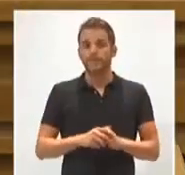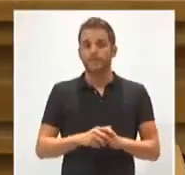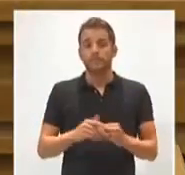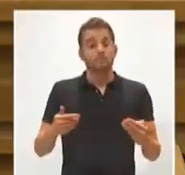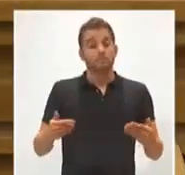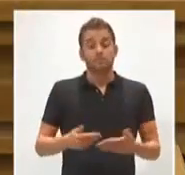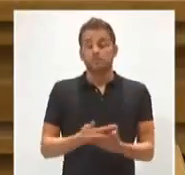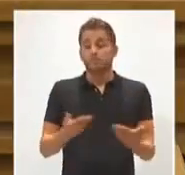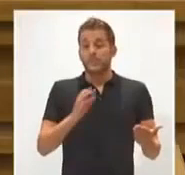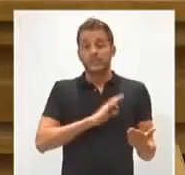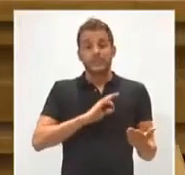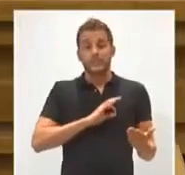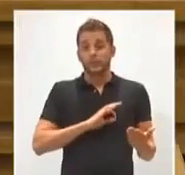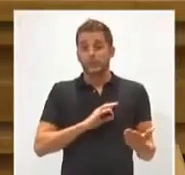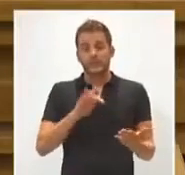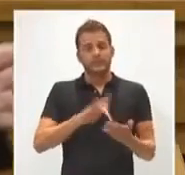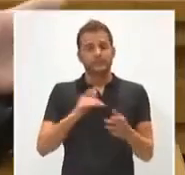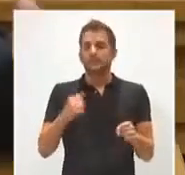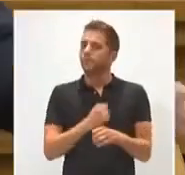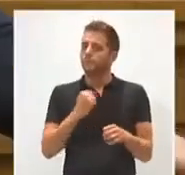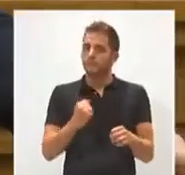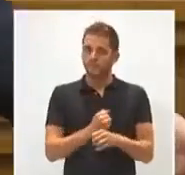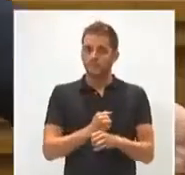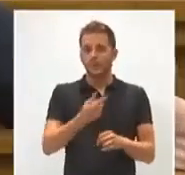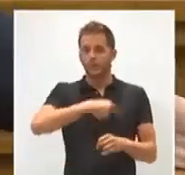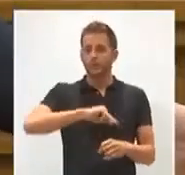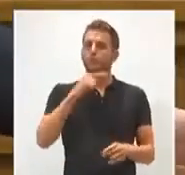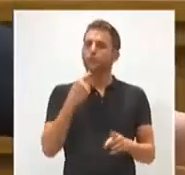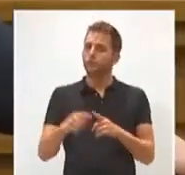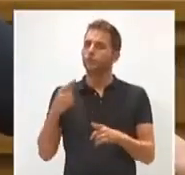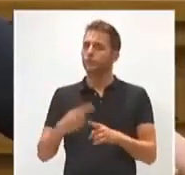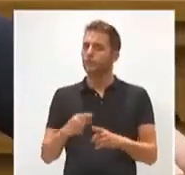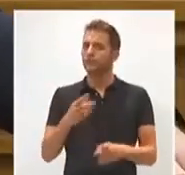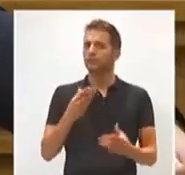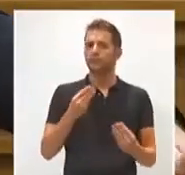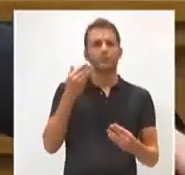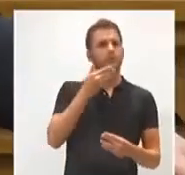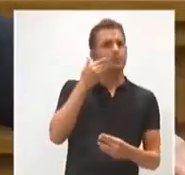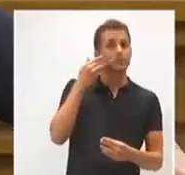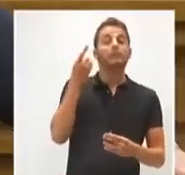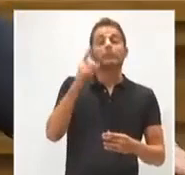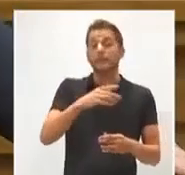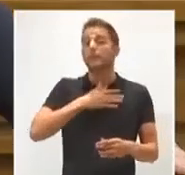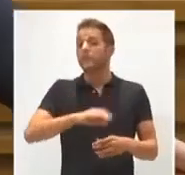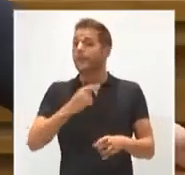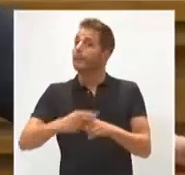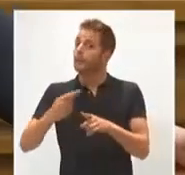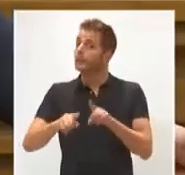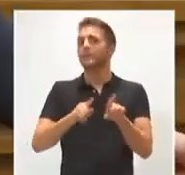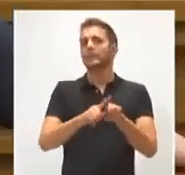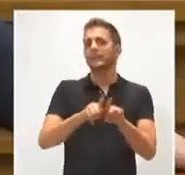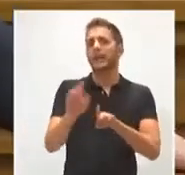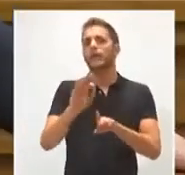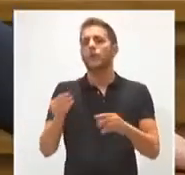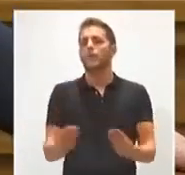en el ámbito del empleo hay mucho de lo que podemos presumir también seguramente muchas cosas que se pueden criticar y que podemos